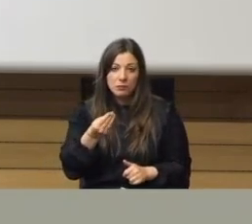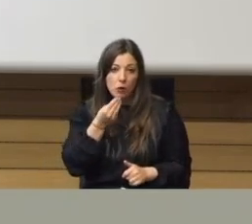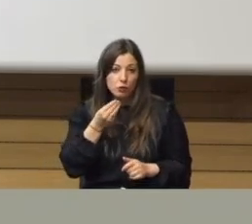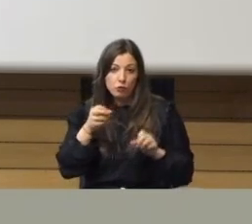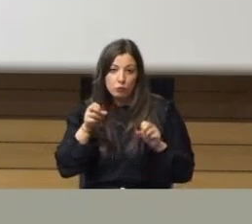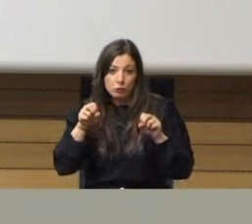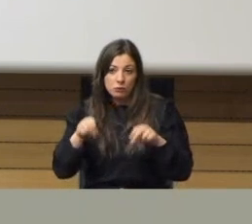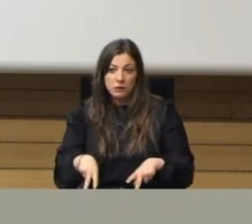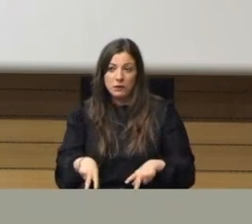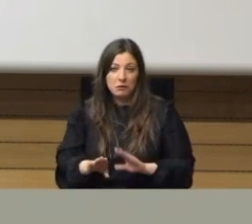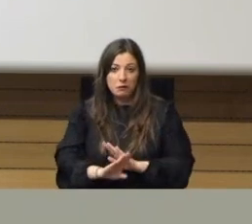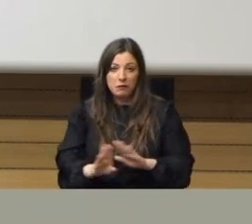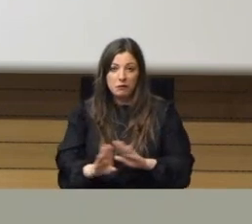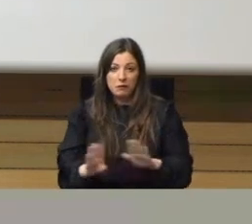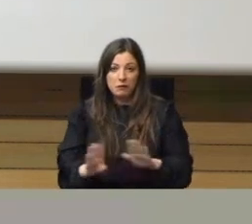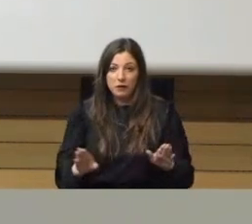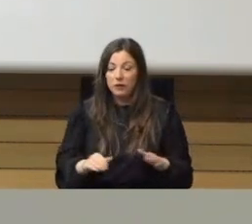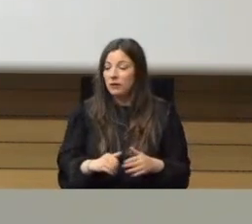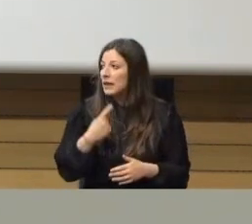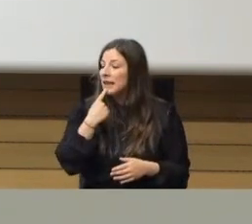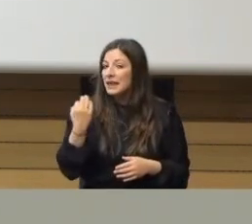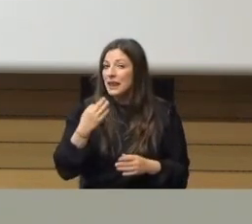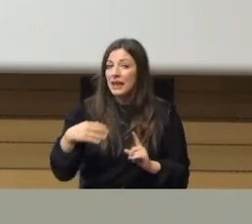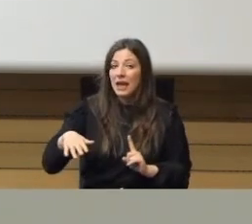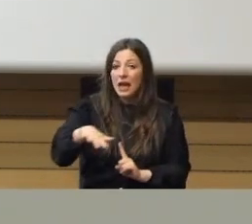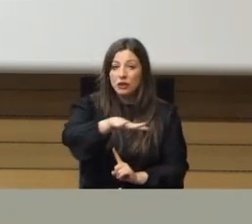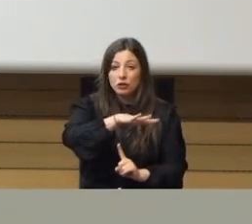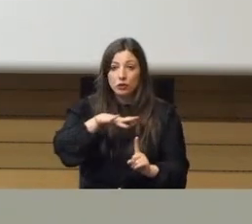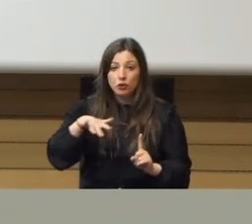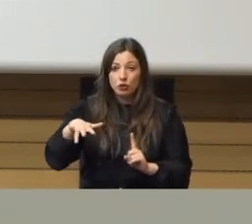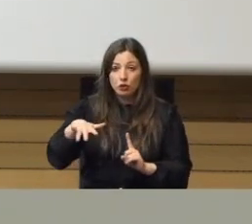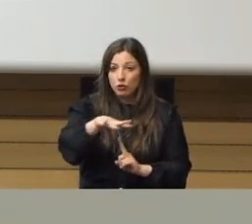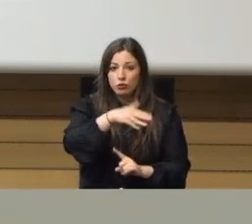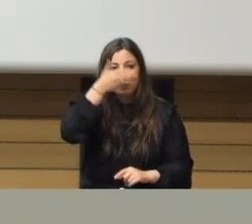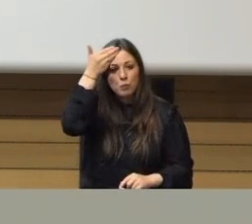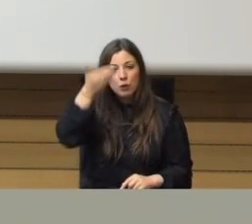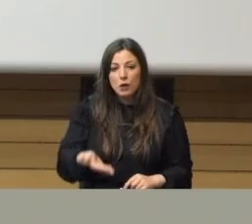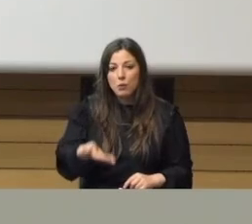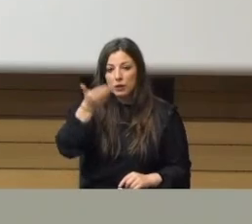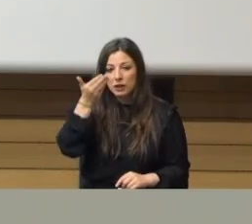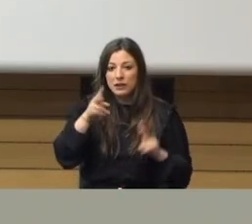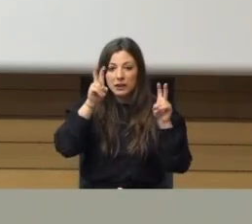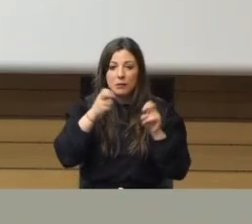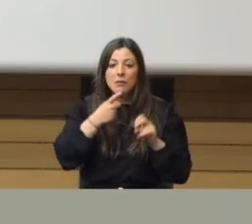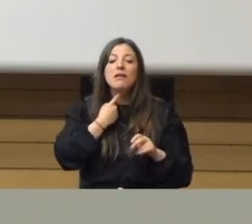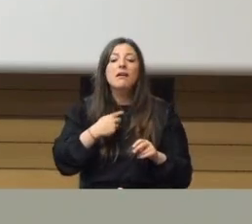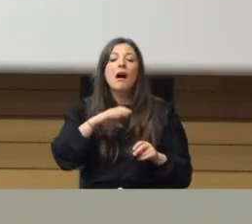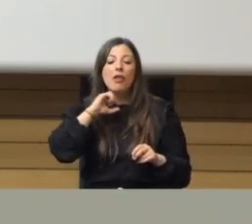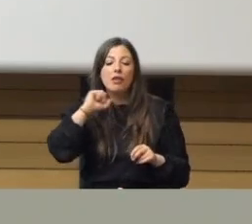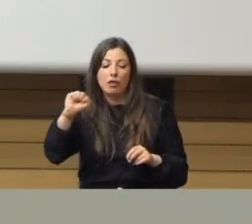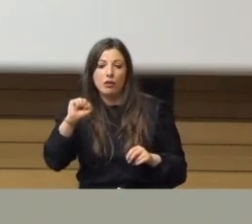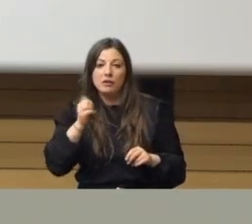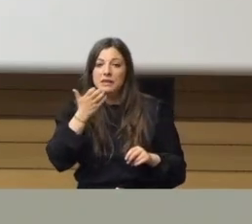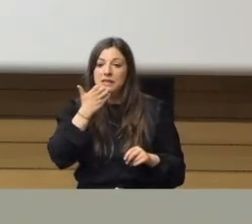¿Esto qué nos dice? Que los entornos son muy importantes en las adicciones. Si yo solo